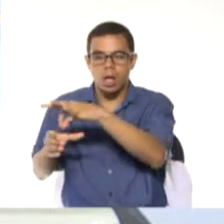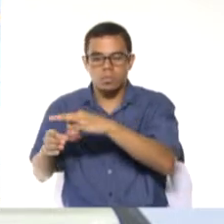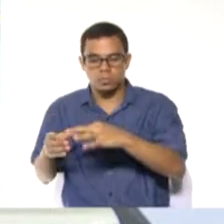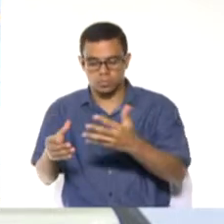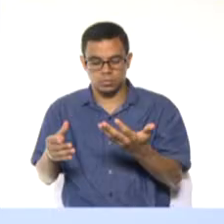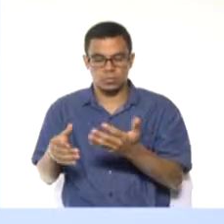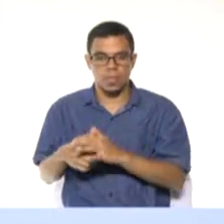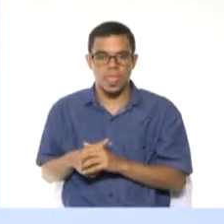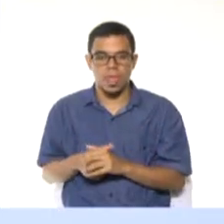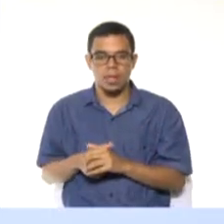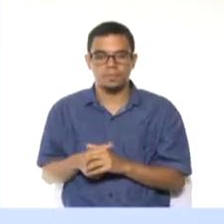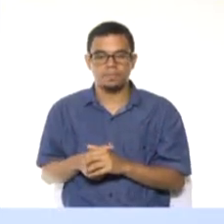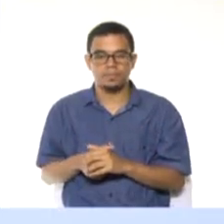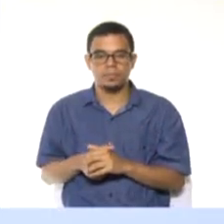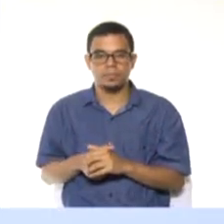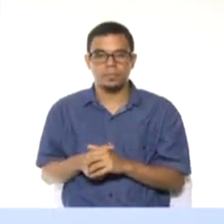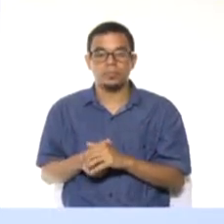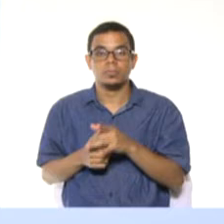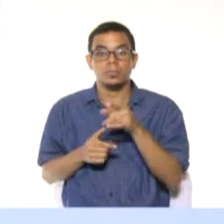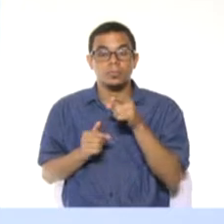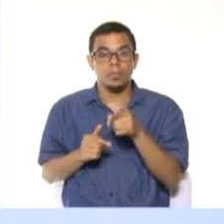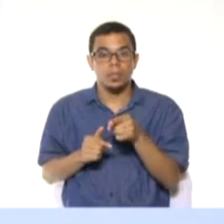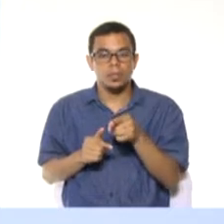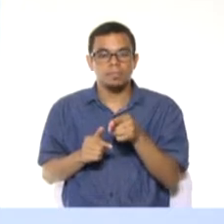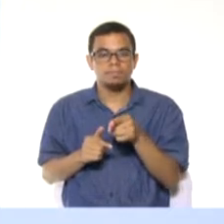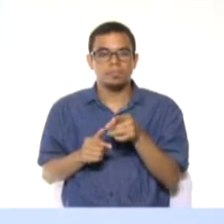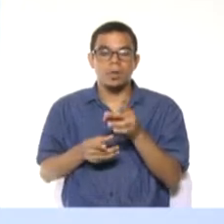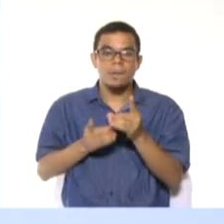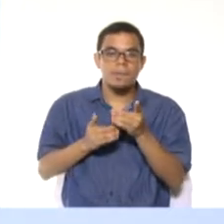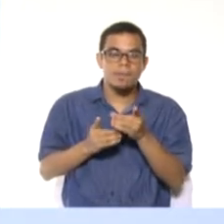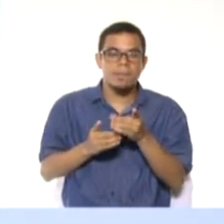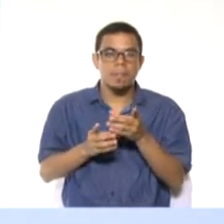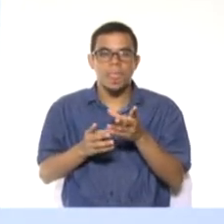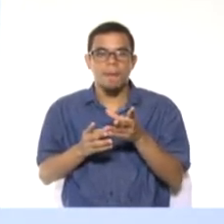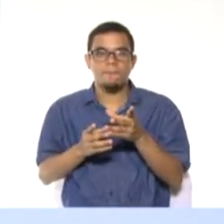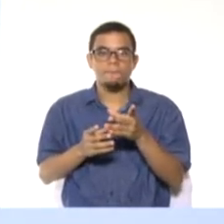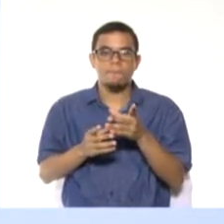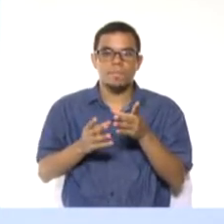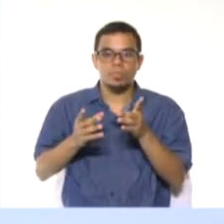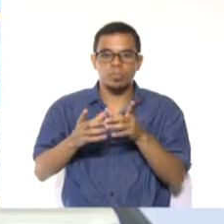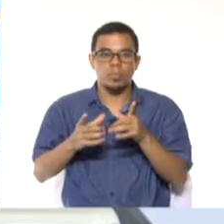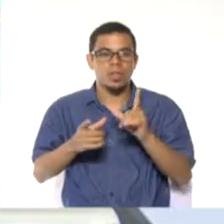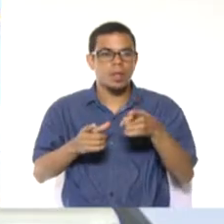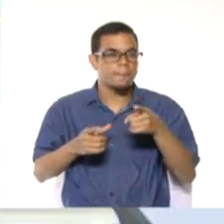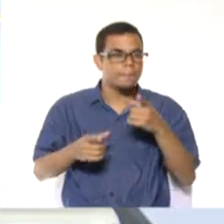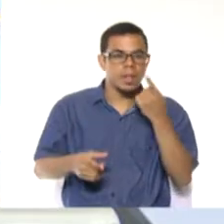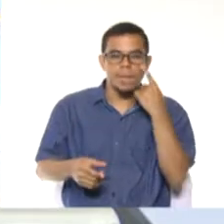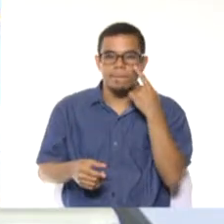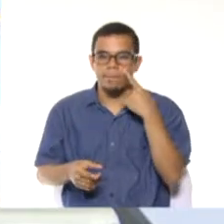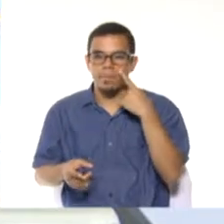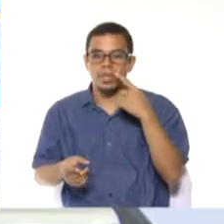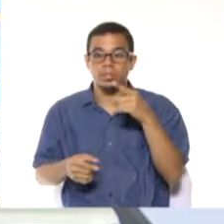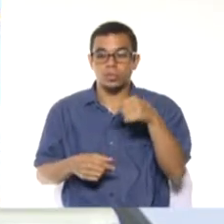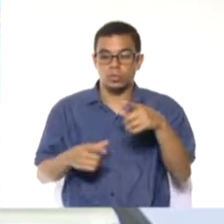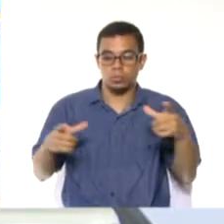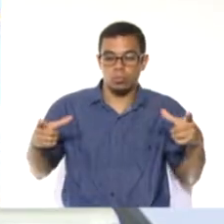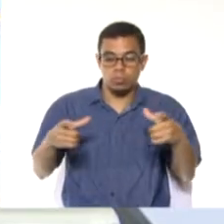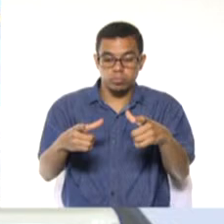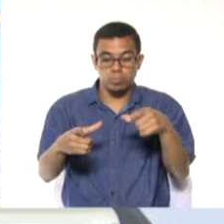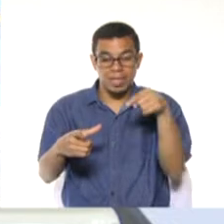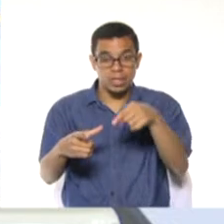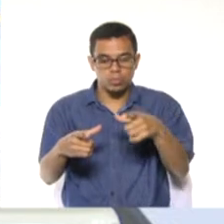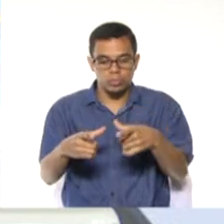nos puede determinar la cantidad o extensiones de tierra